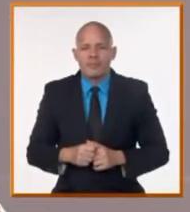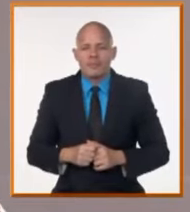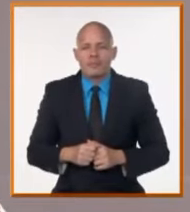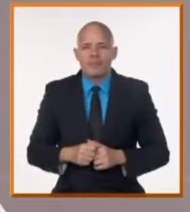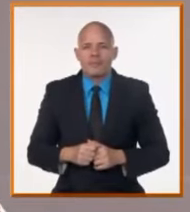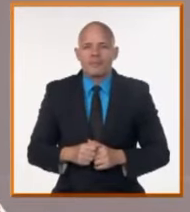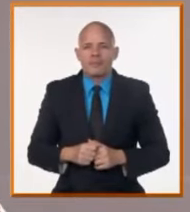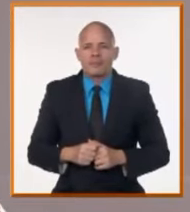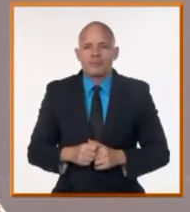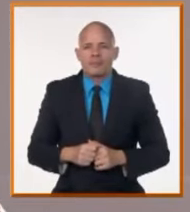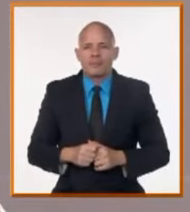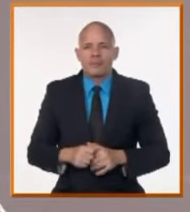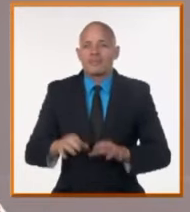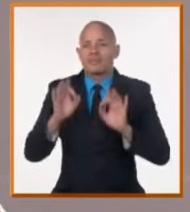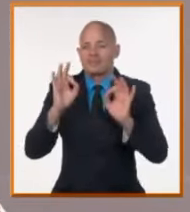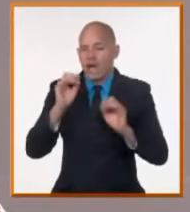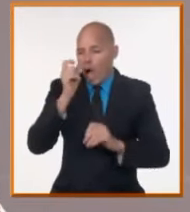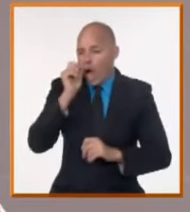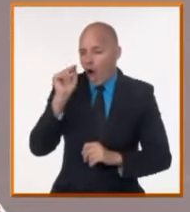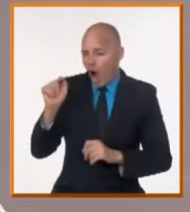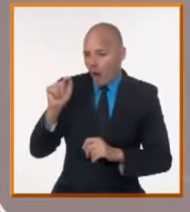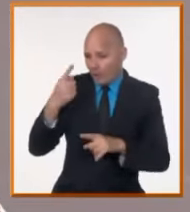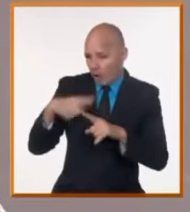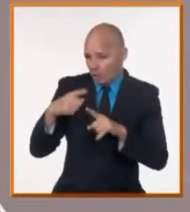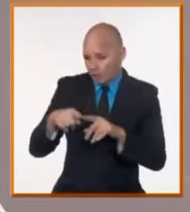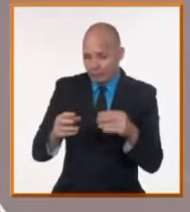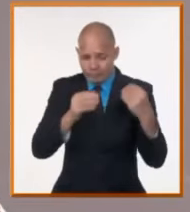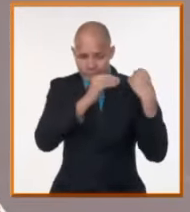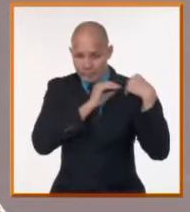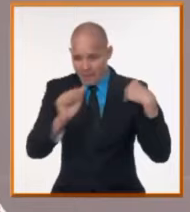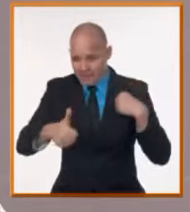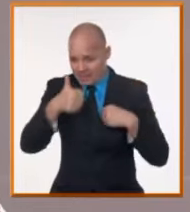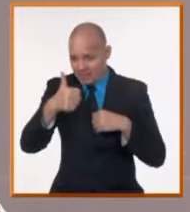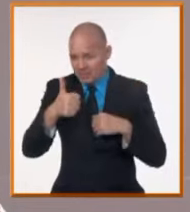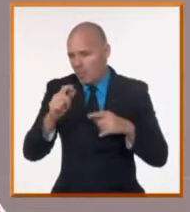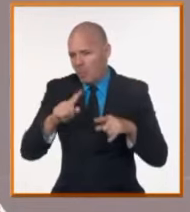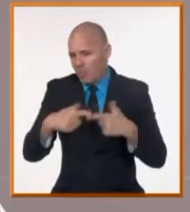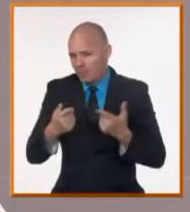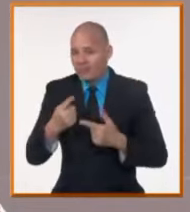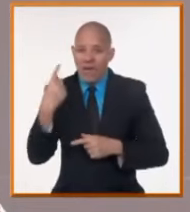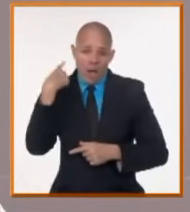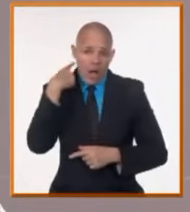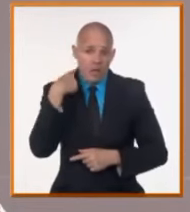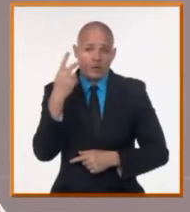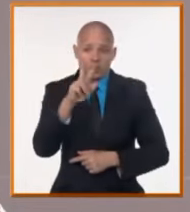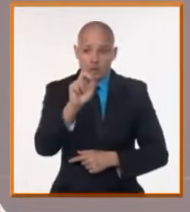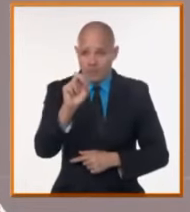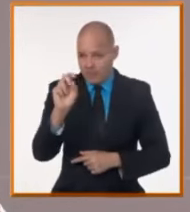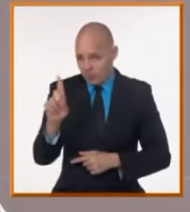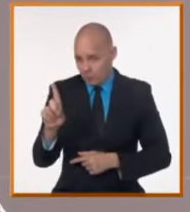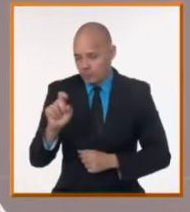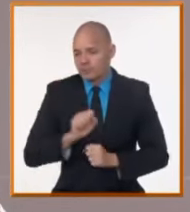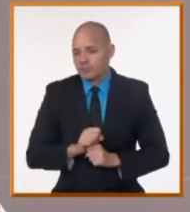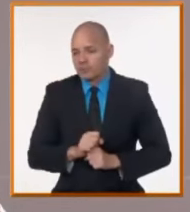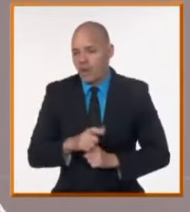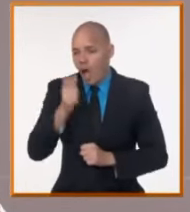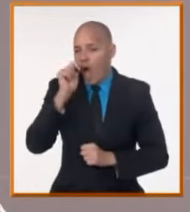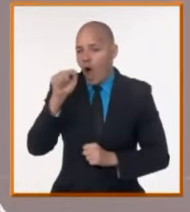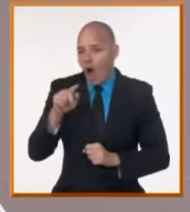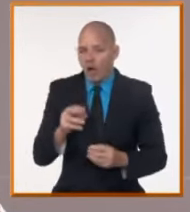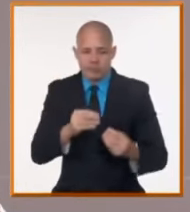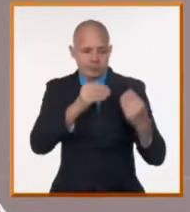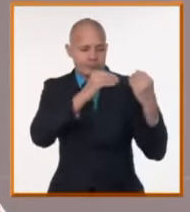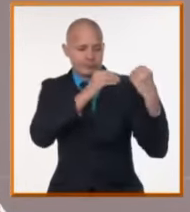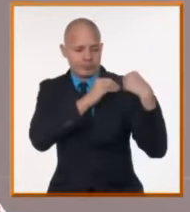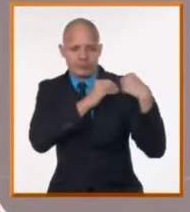En realidad lo eligieron en el 2004 porque en el 2001 recibió la sala